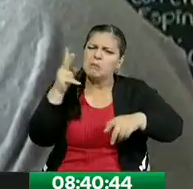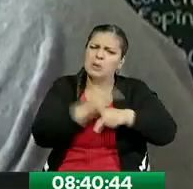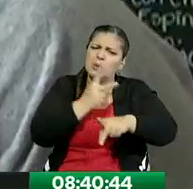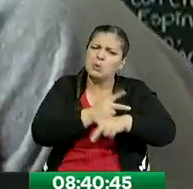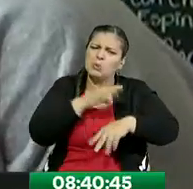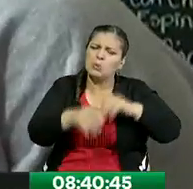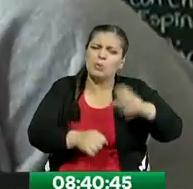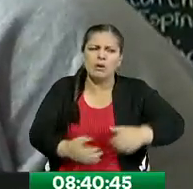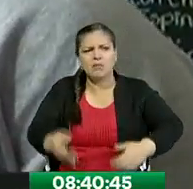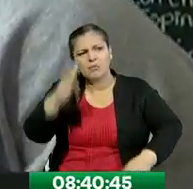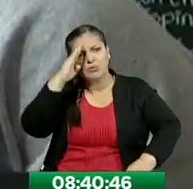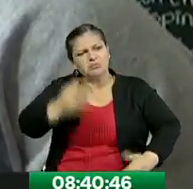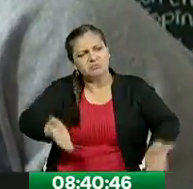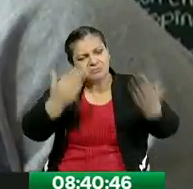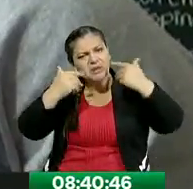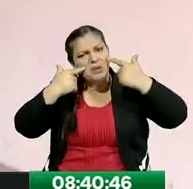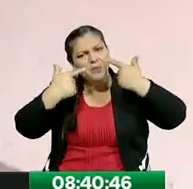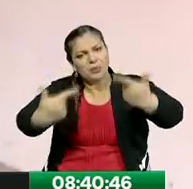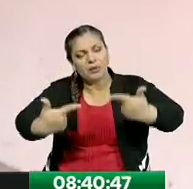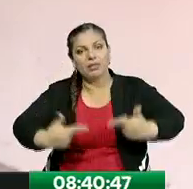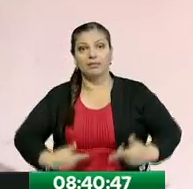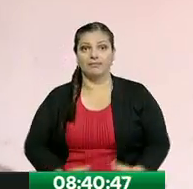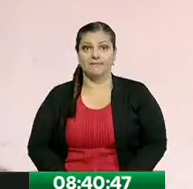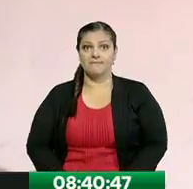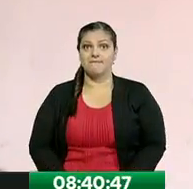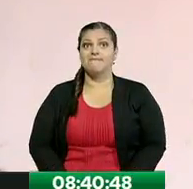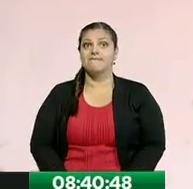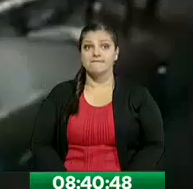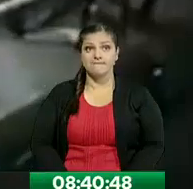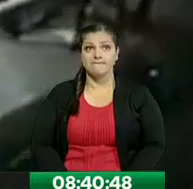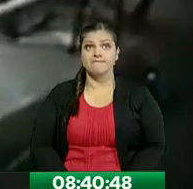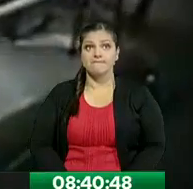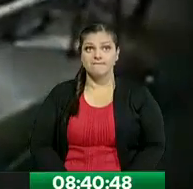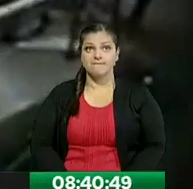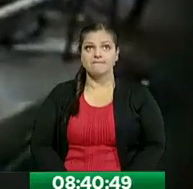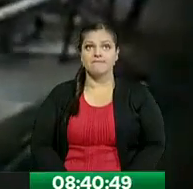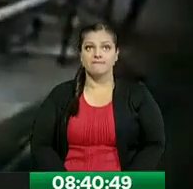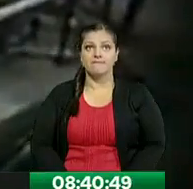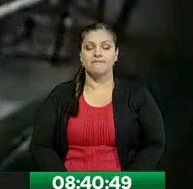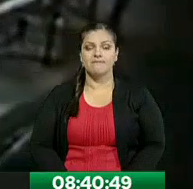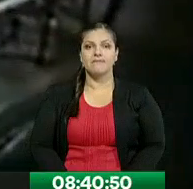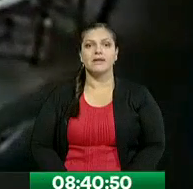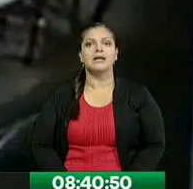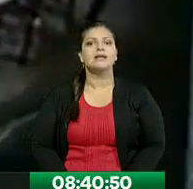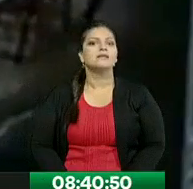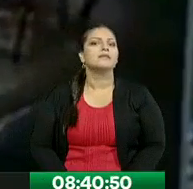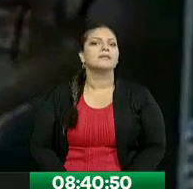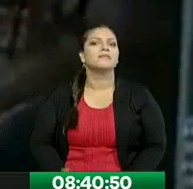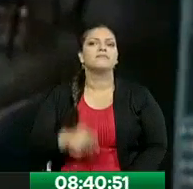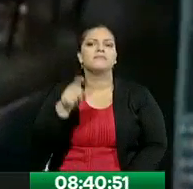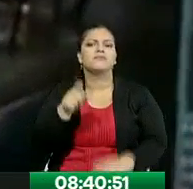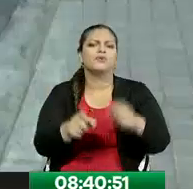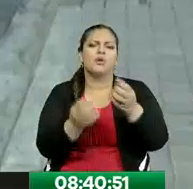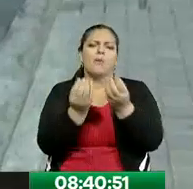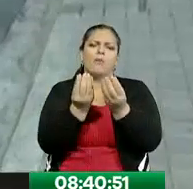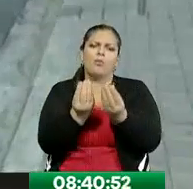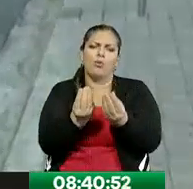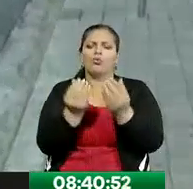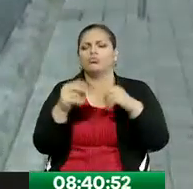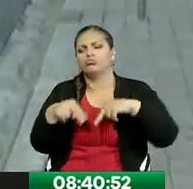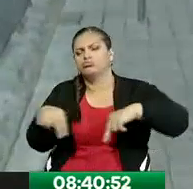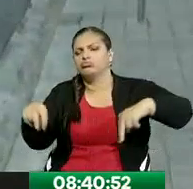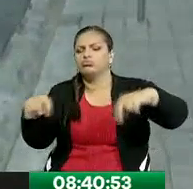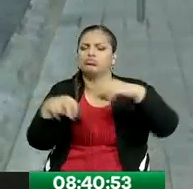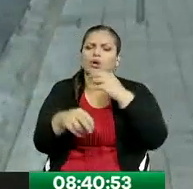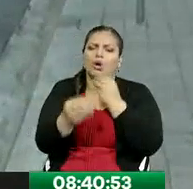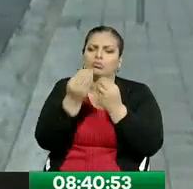y que las autoridades tomen cartas en el asunto. Los días con menos afluencias de personas es donde más se registran este tipo de incidentes, denuncian